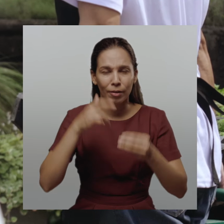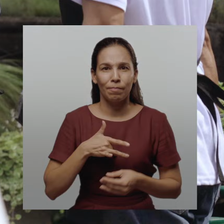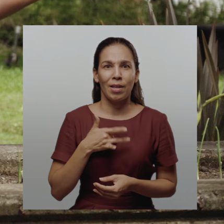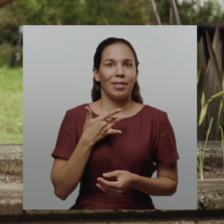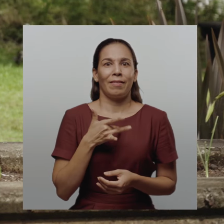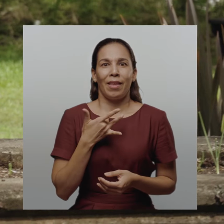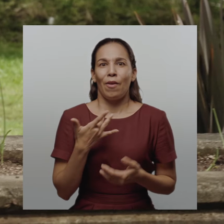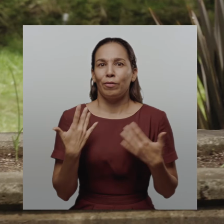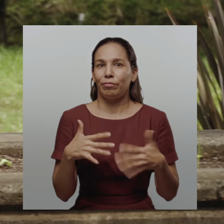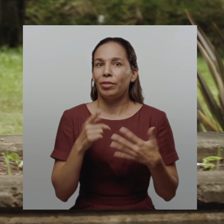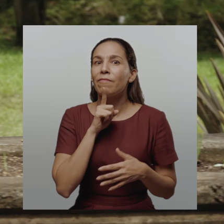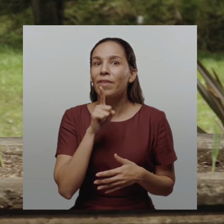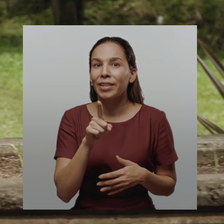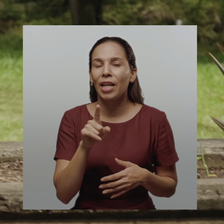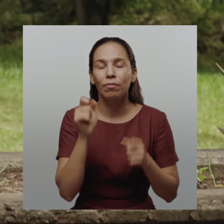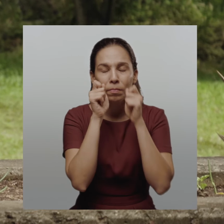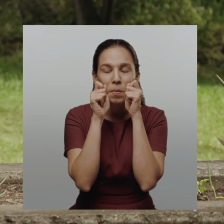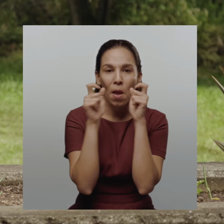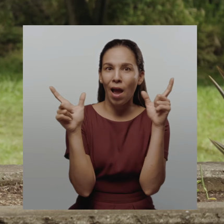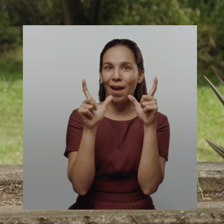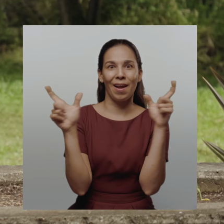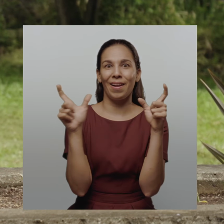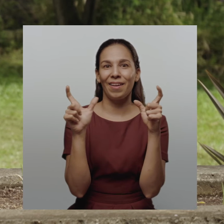he sentido, la verdad, maravillado.